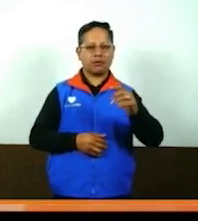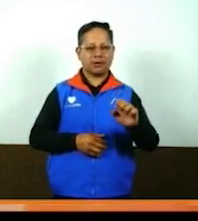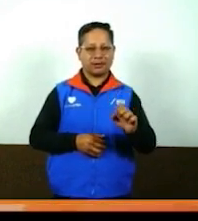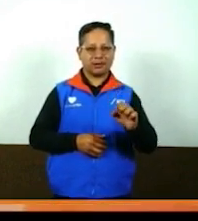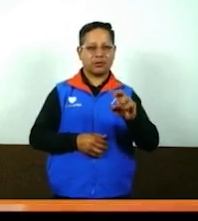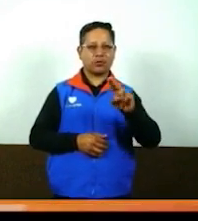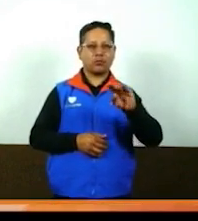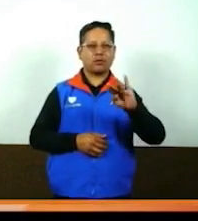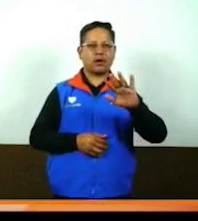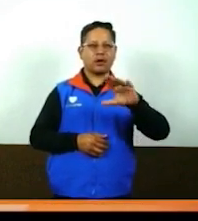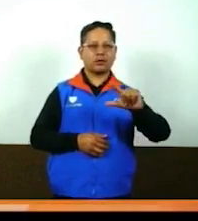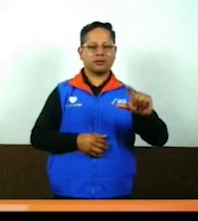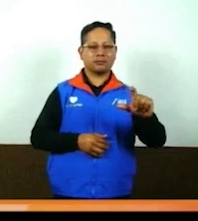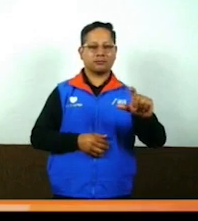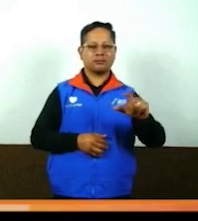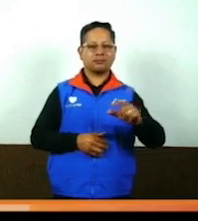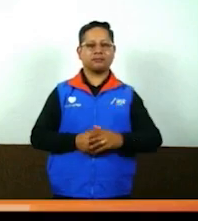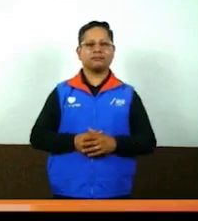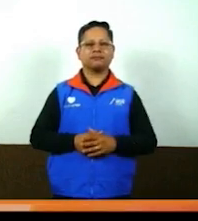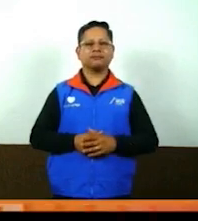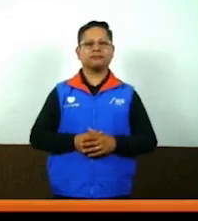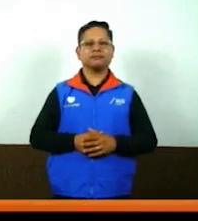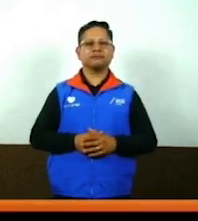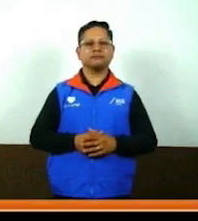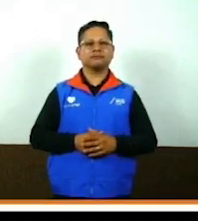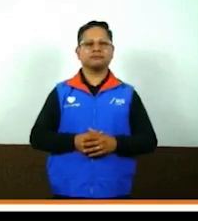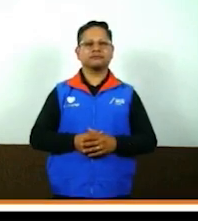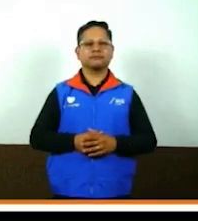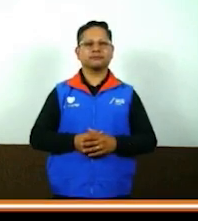Jorge Uvalle Rubio.